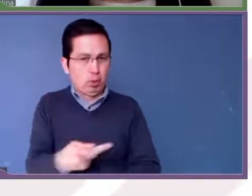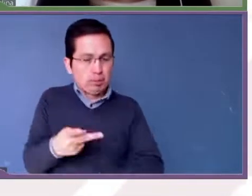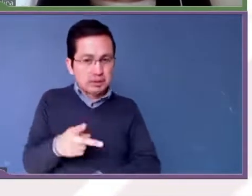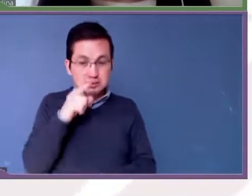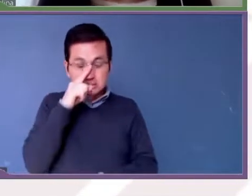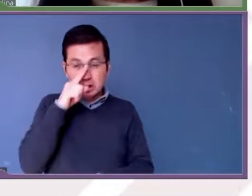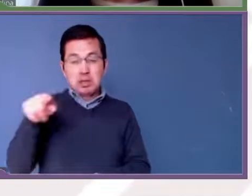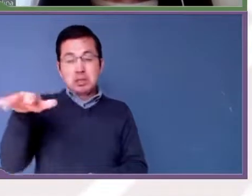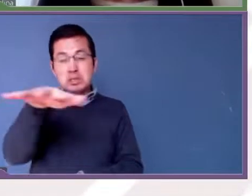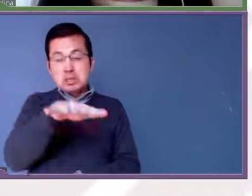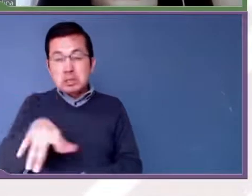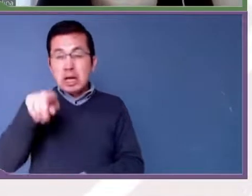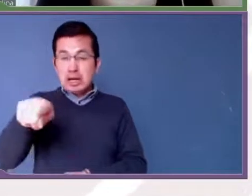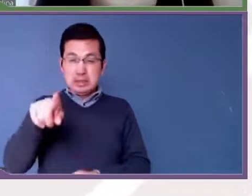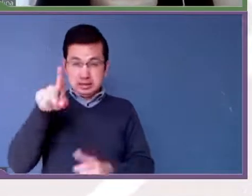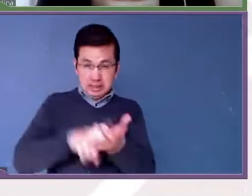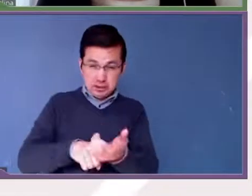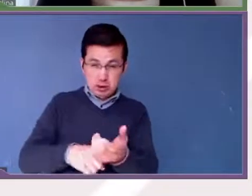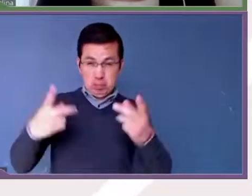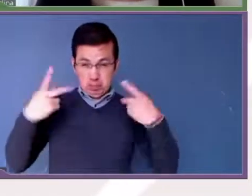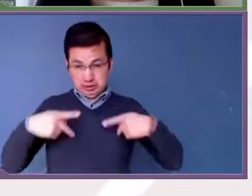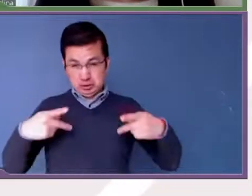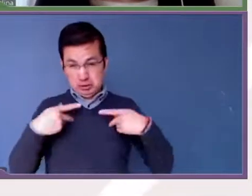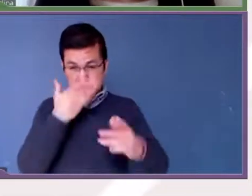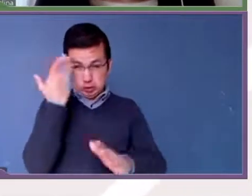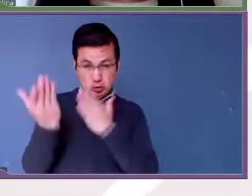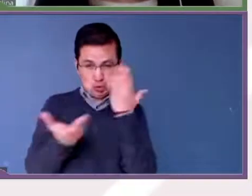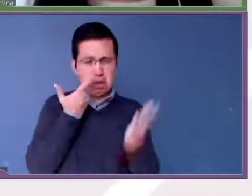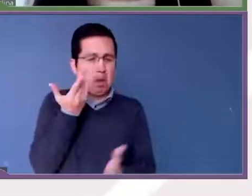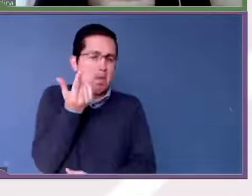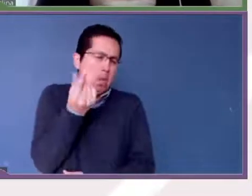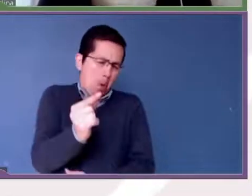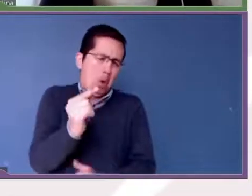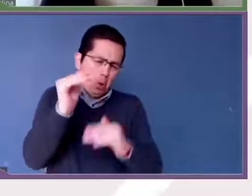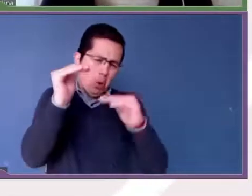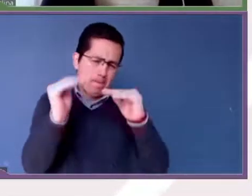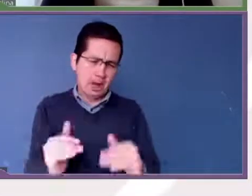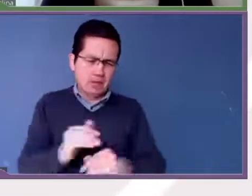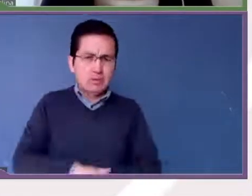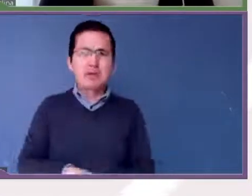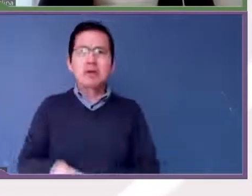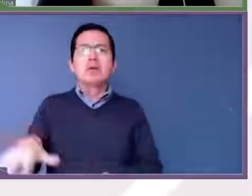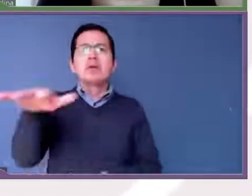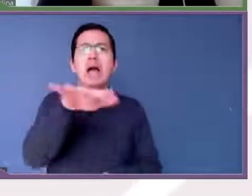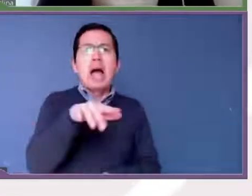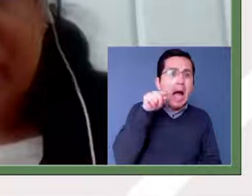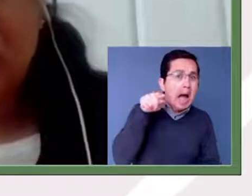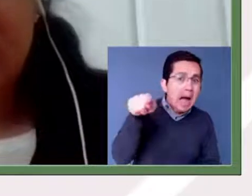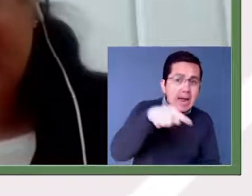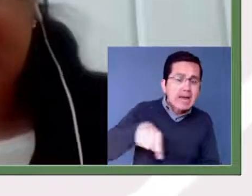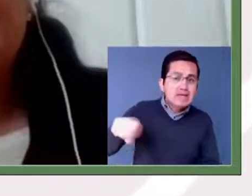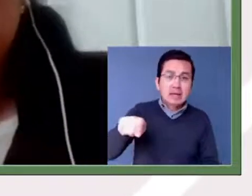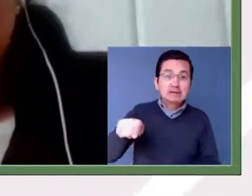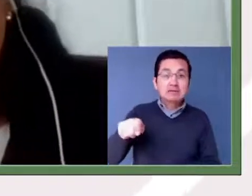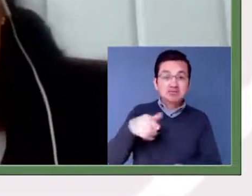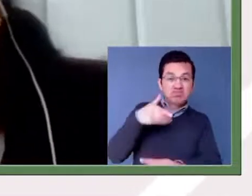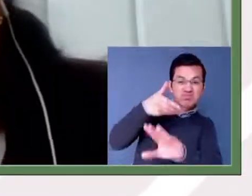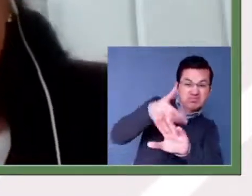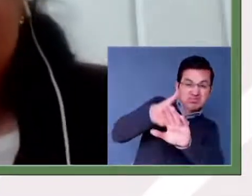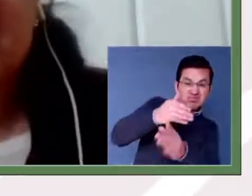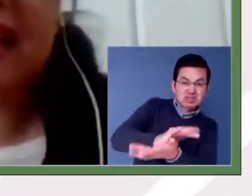de estudio más bajo, el lugar donde les discriminan es el trabajo y la calle. Pero sabemos también que